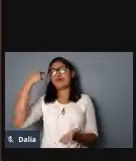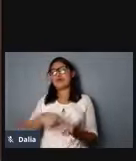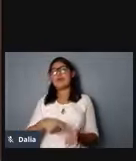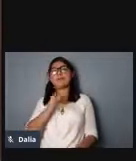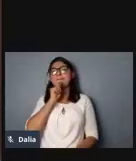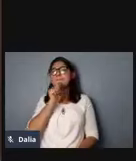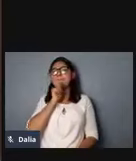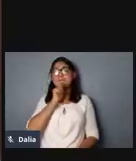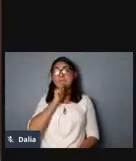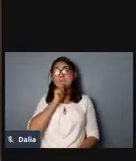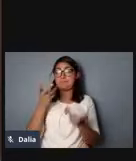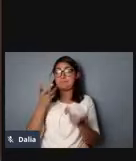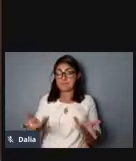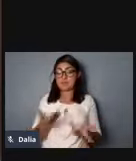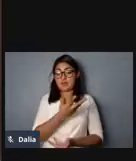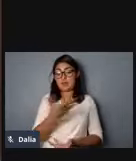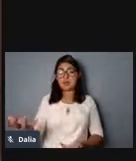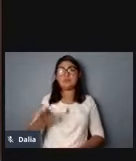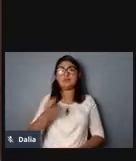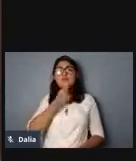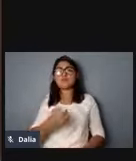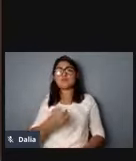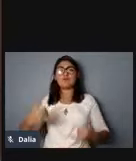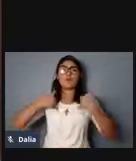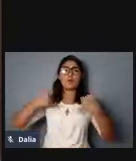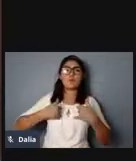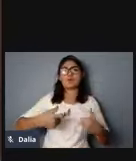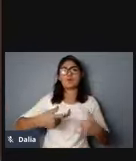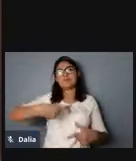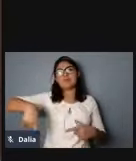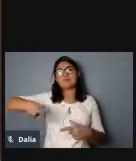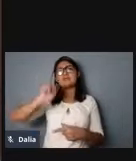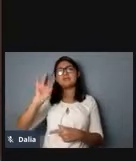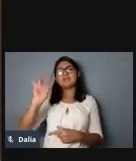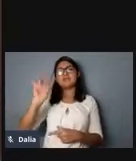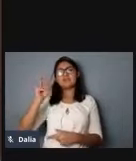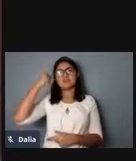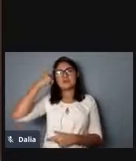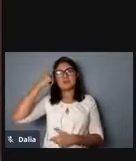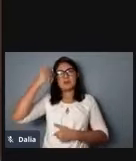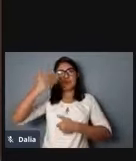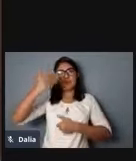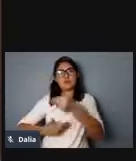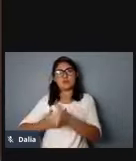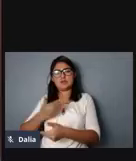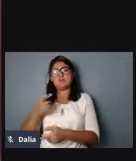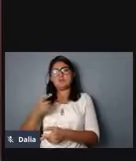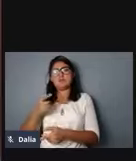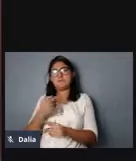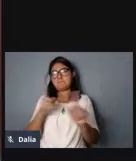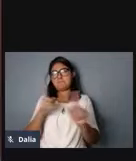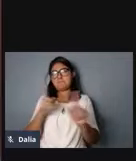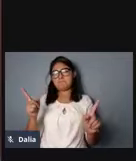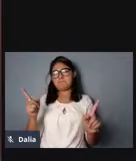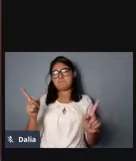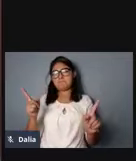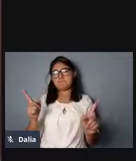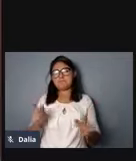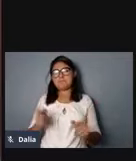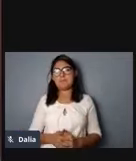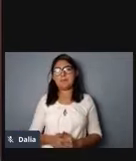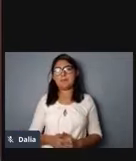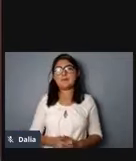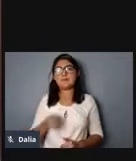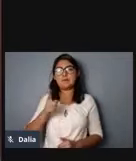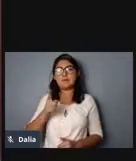tendrán otro proceso durante el coronavirus o durante el COVID, no han entendido la importancia de la responsabilidad social